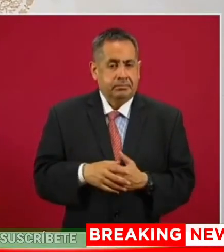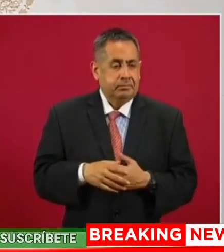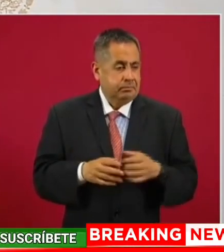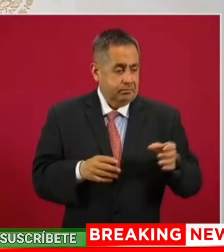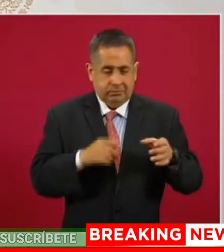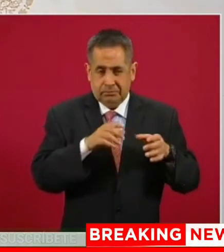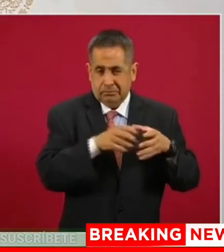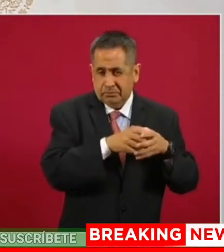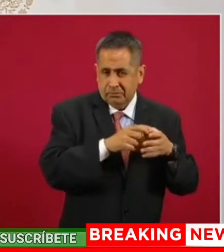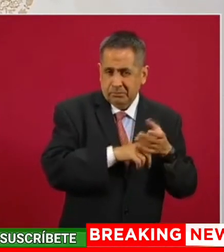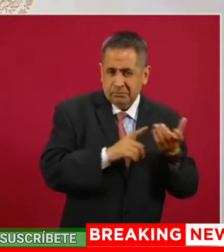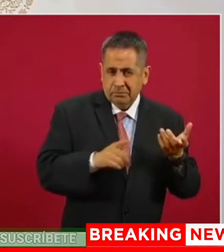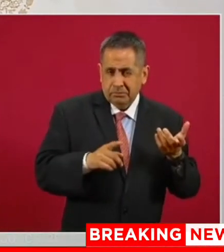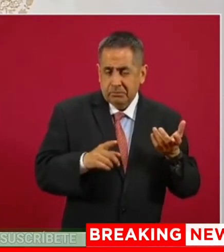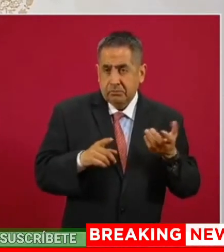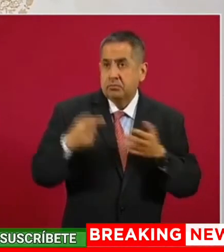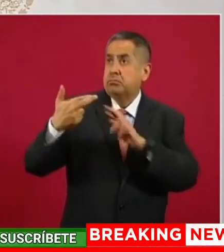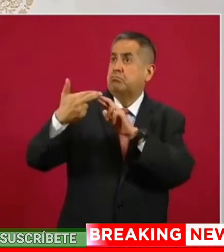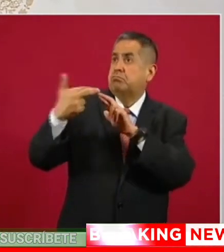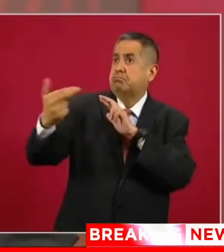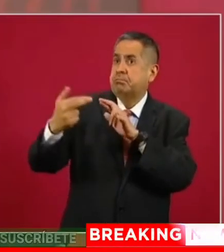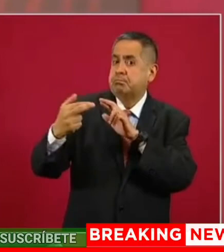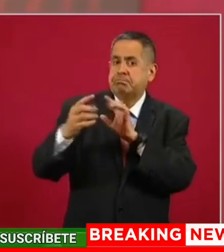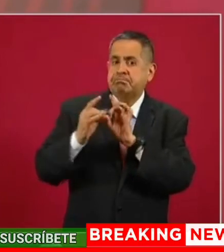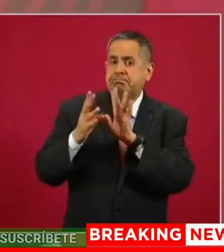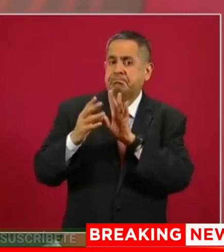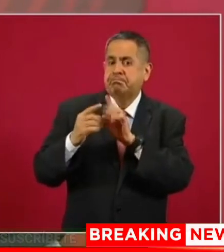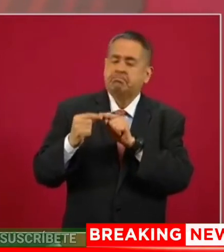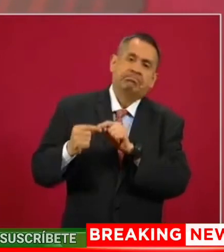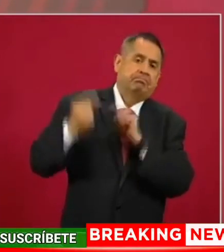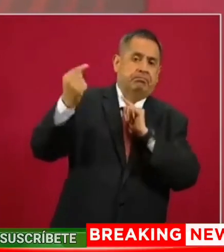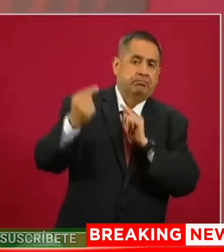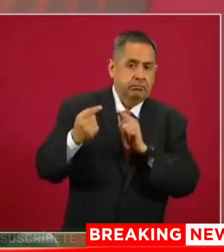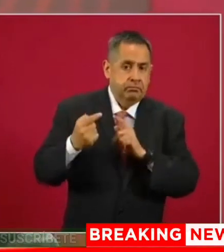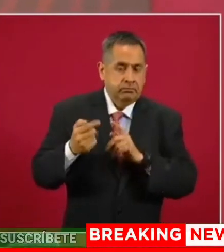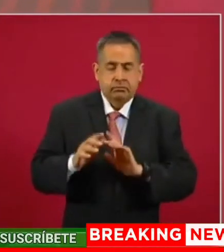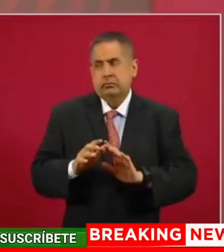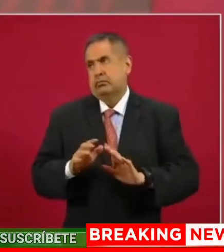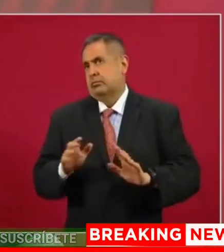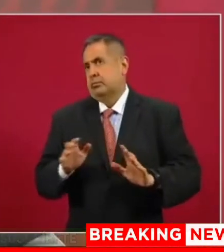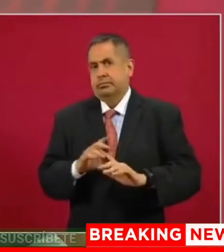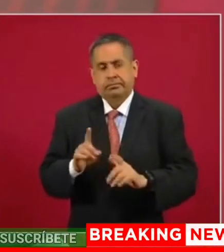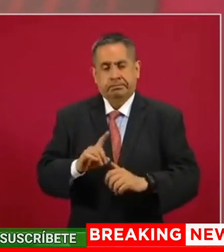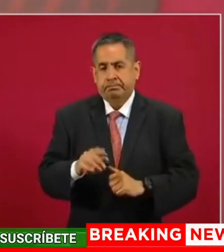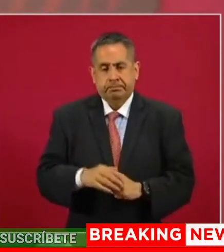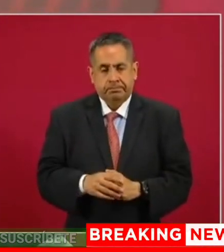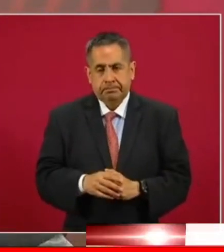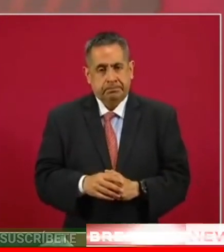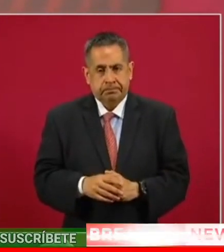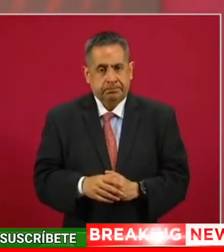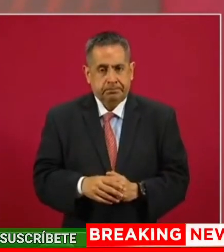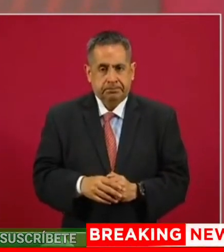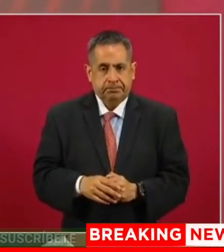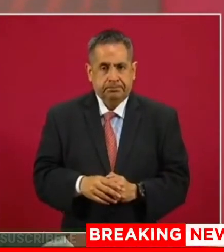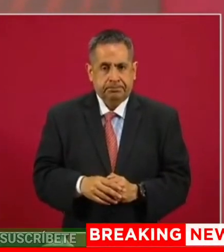poner en riesgo la relación de México con Estados Unidos,